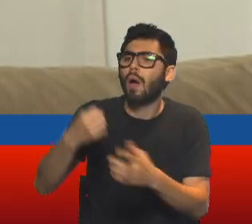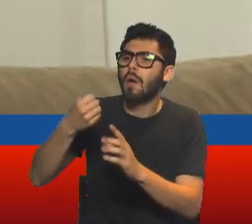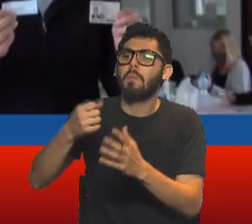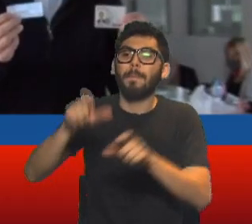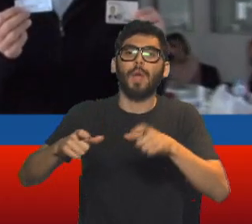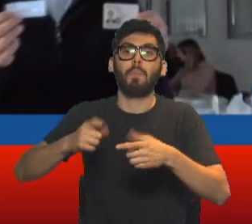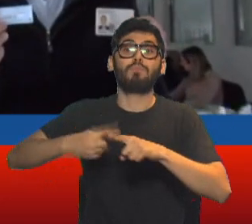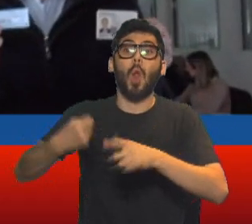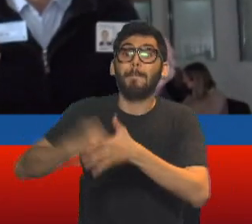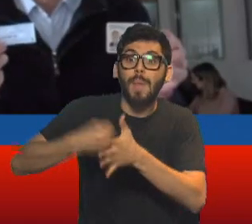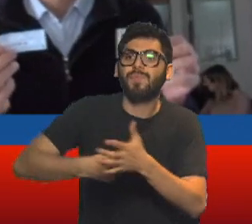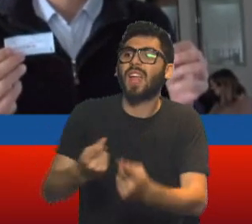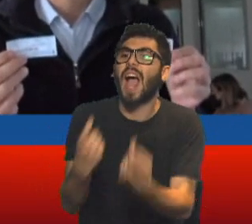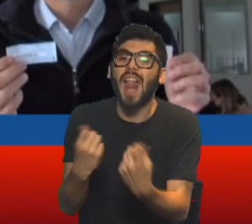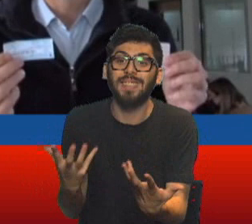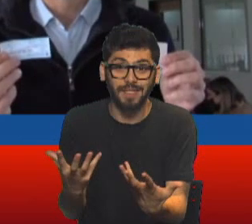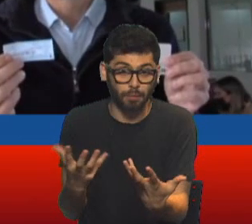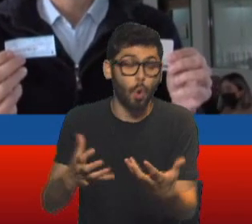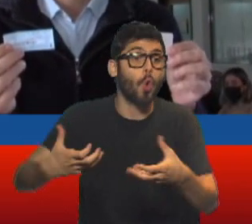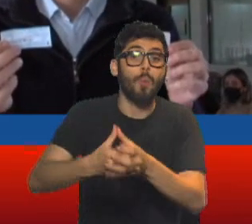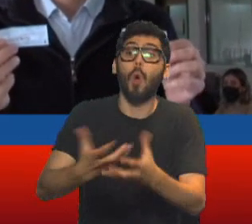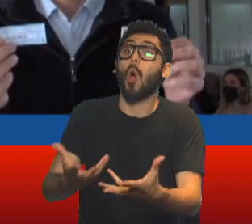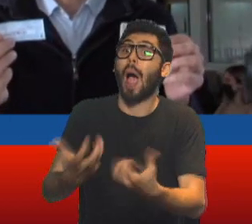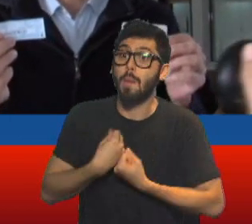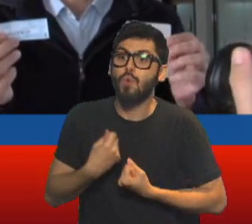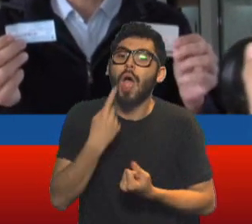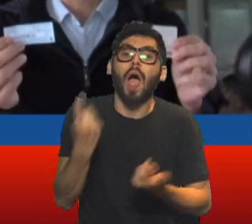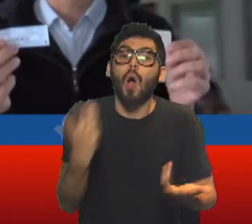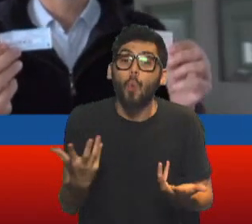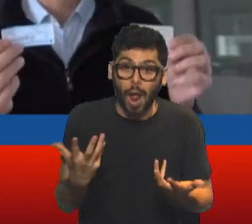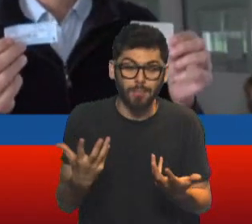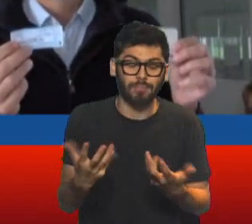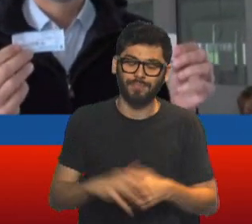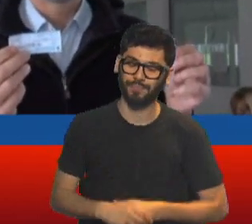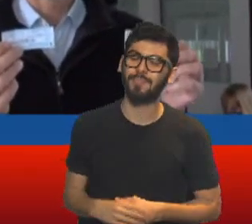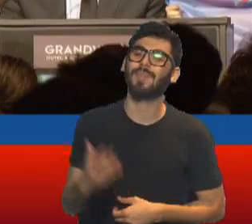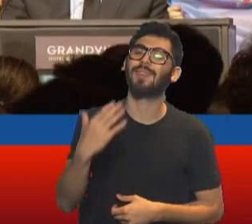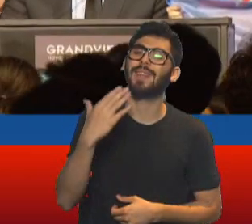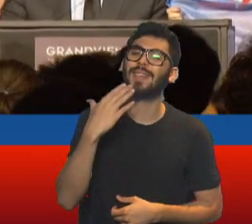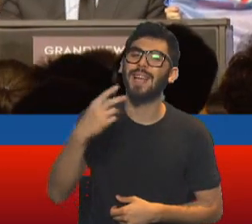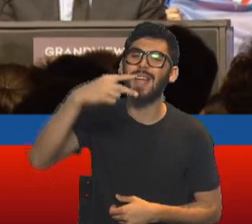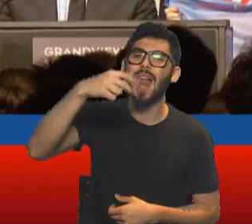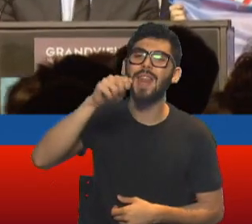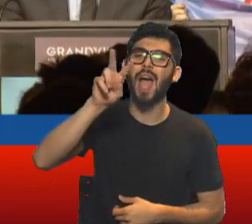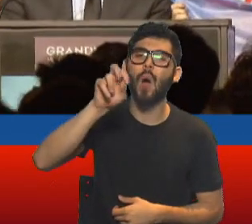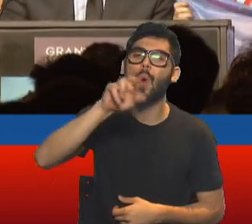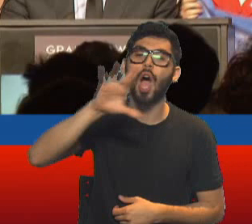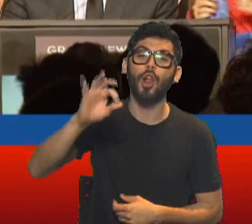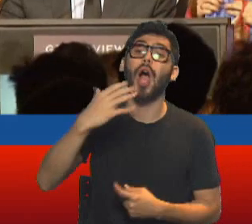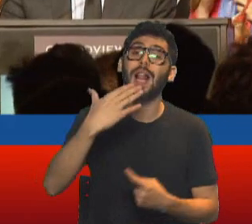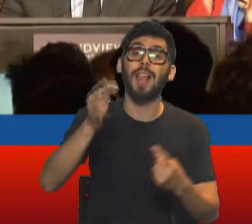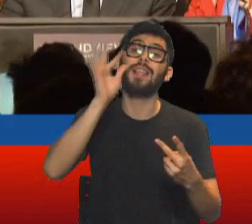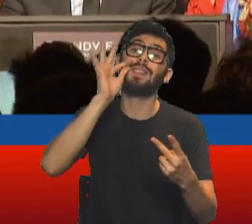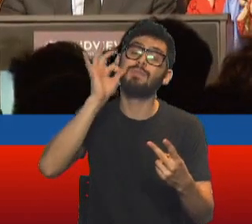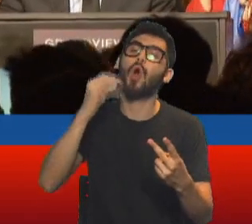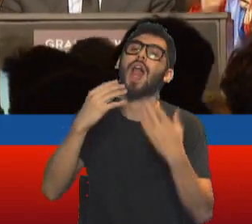hacen política y de los sectores populares que nos apoyan. Chino Navarro, le agradecemos muchísimo. Gracias, Alfredo Simón, nuestro compañero